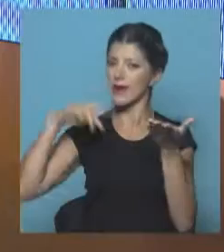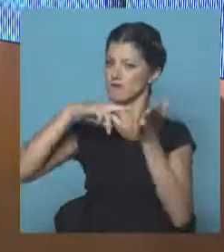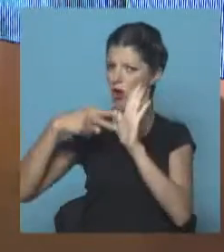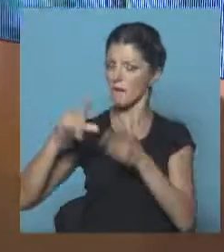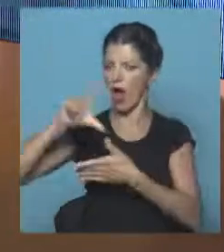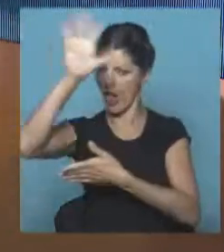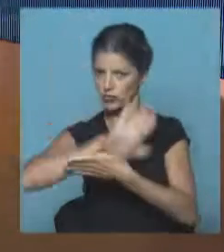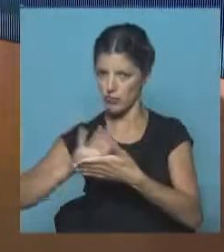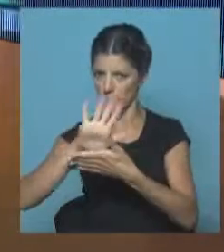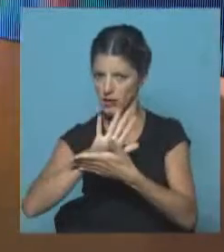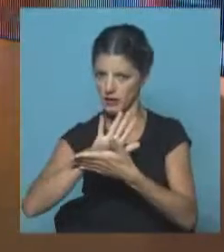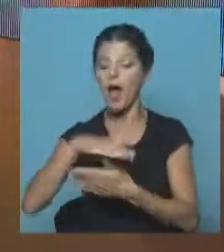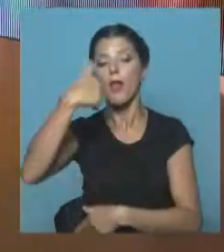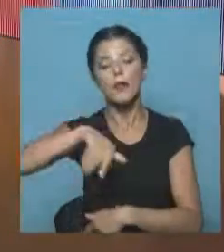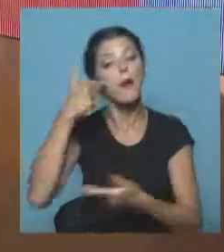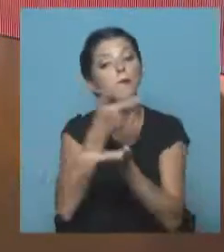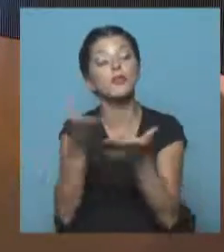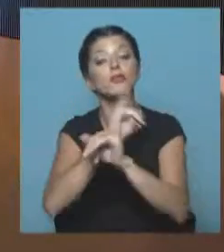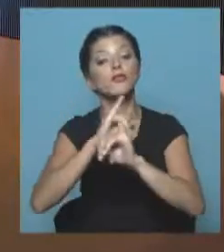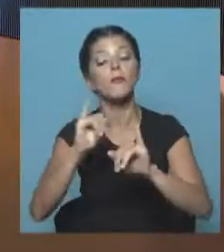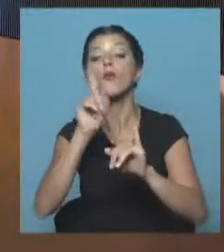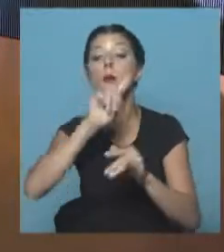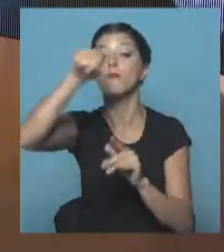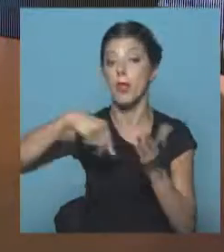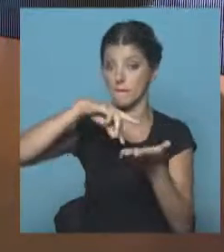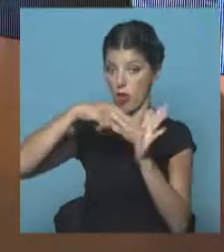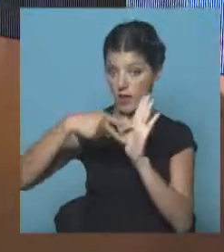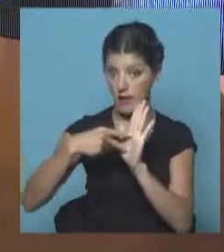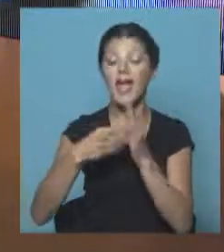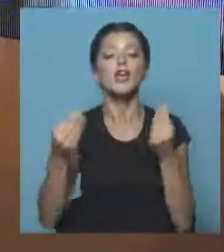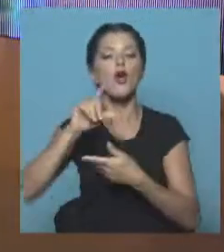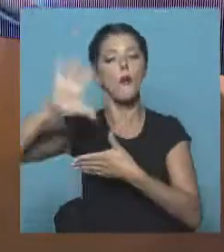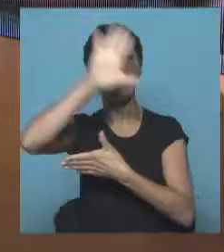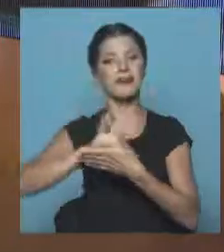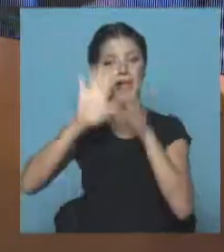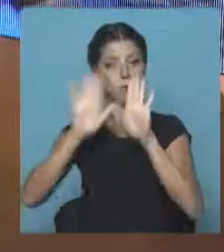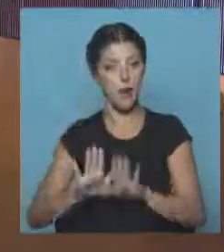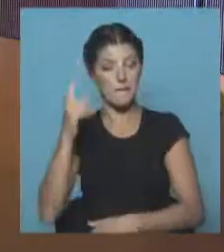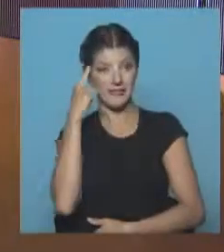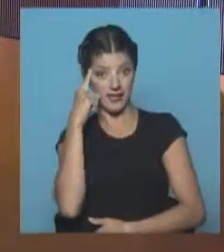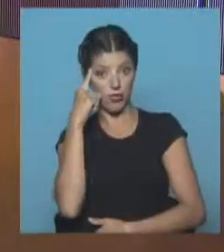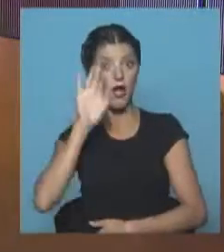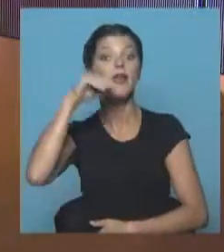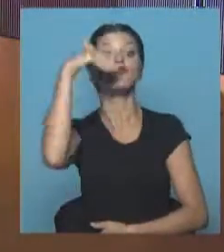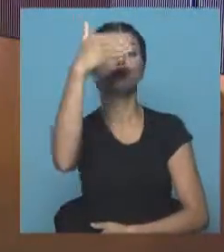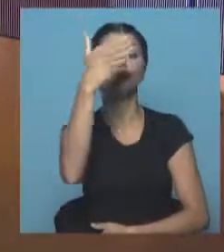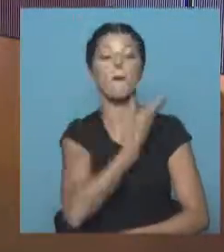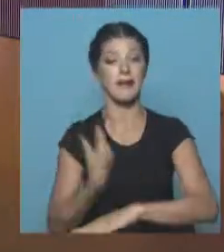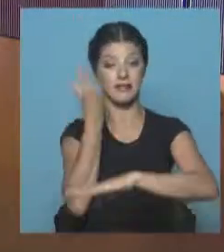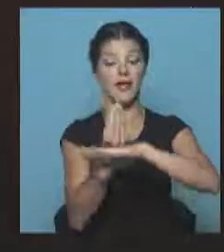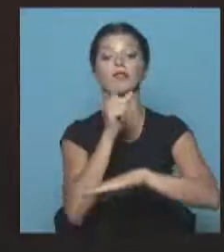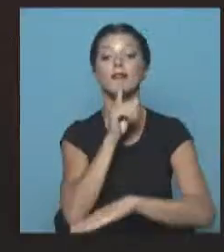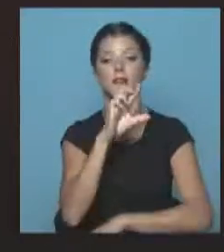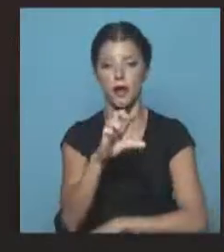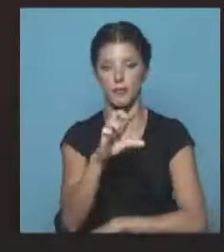vamos a repasar cuáles pueden ser las consecuencias y cómo se prepara la región para este cambio en el gobierno de Estados